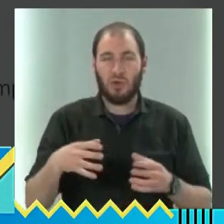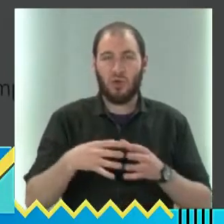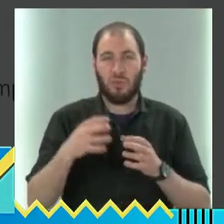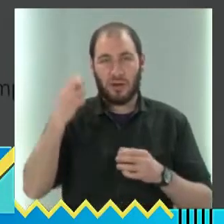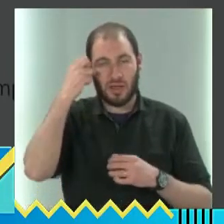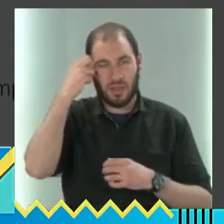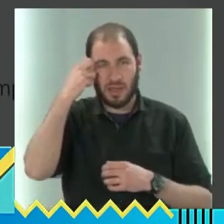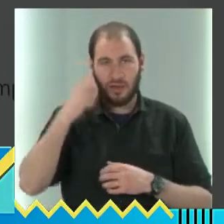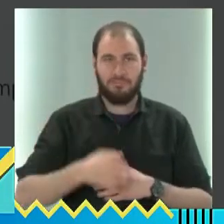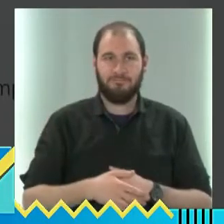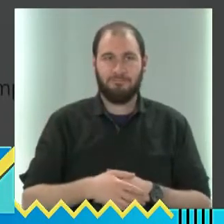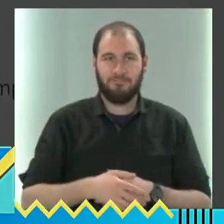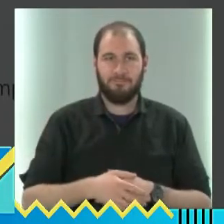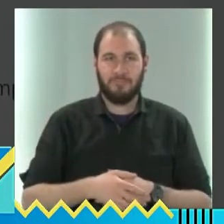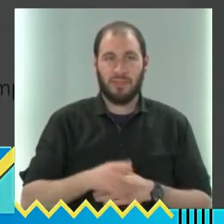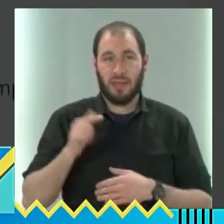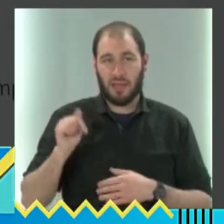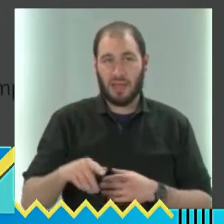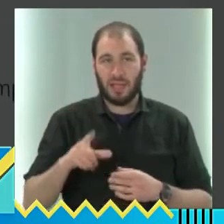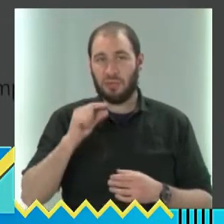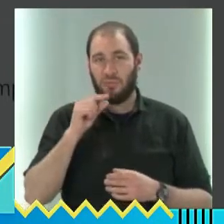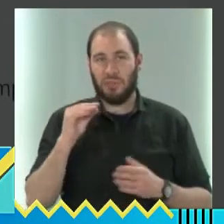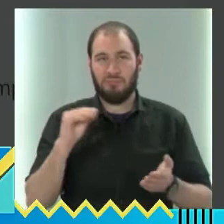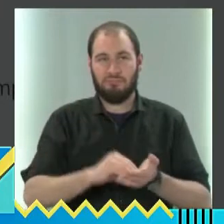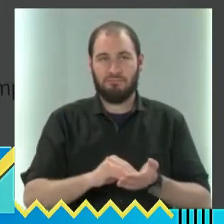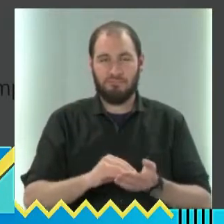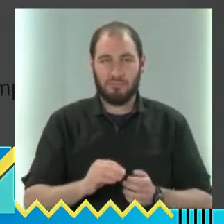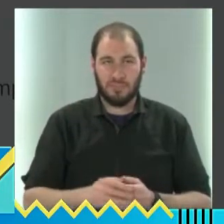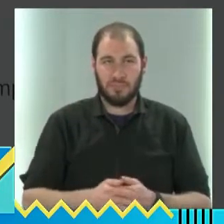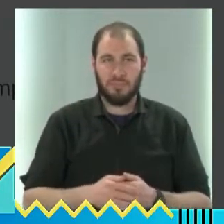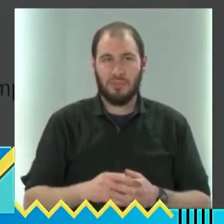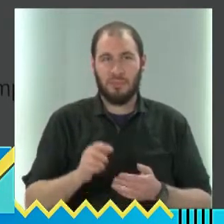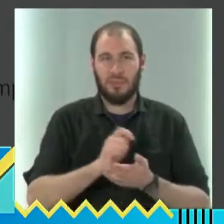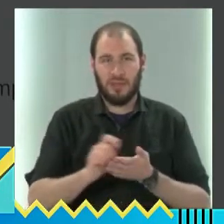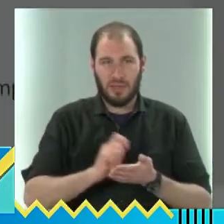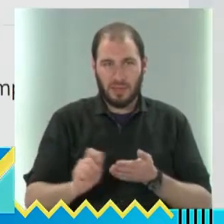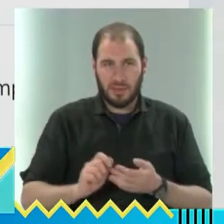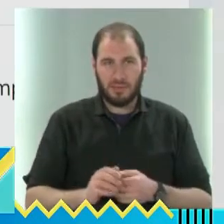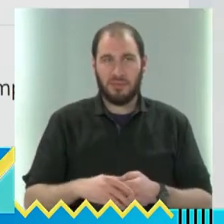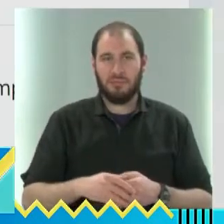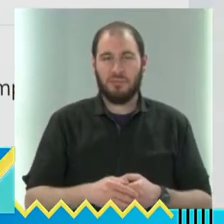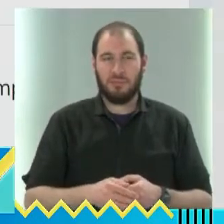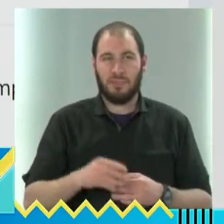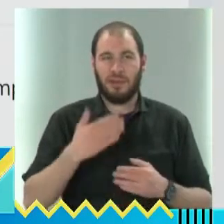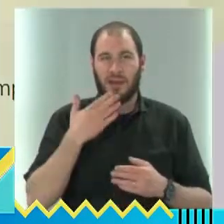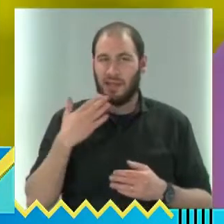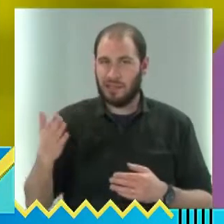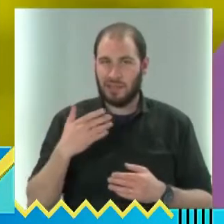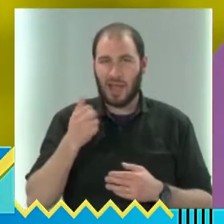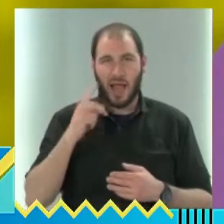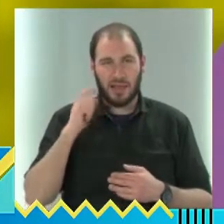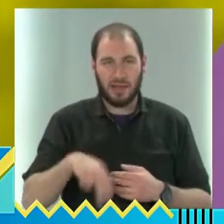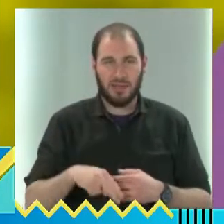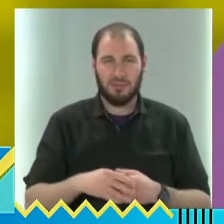por la Unión Cívica Radical. Así que así queda el tuit entonces. Se terminan de escribir. Muchísimas gracias,